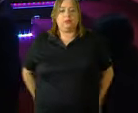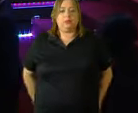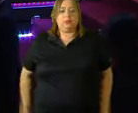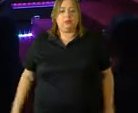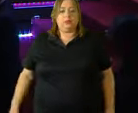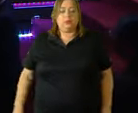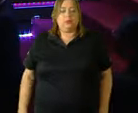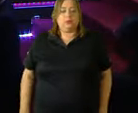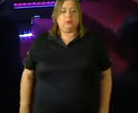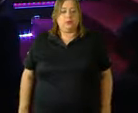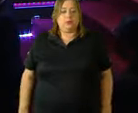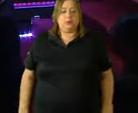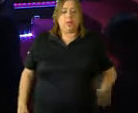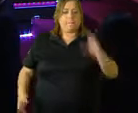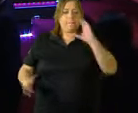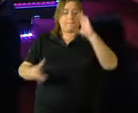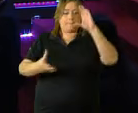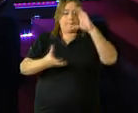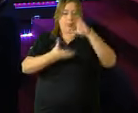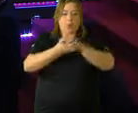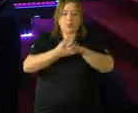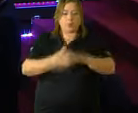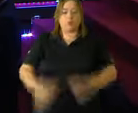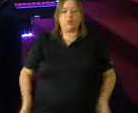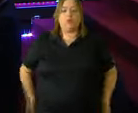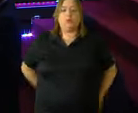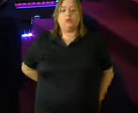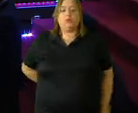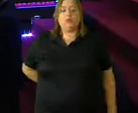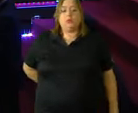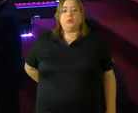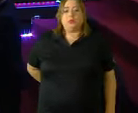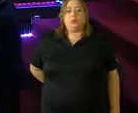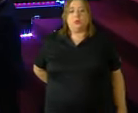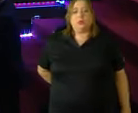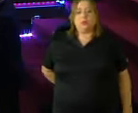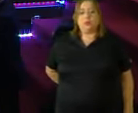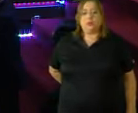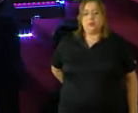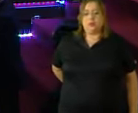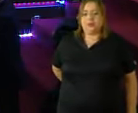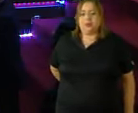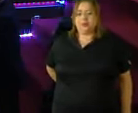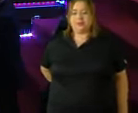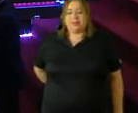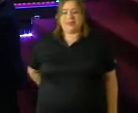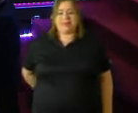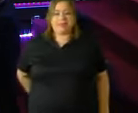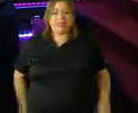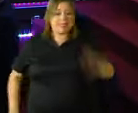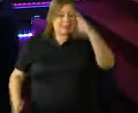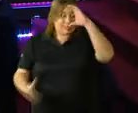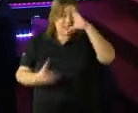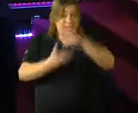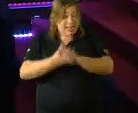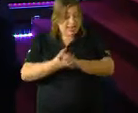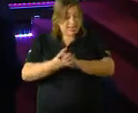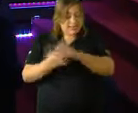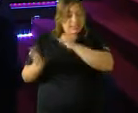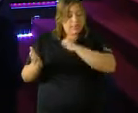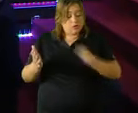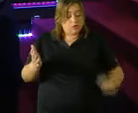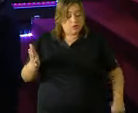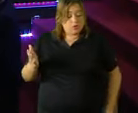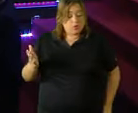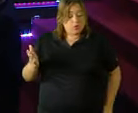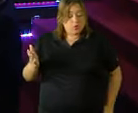Comadre, compadre, tu esposo, mira para allá. Mira para allá, hija, vino todo. Cree en el Señor Jesucristo, serás salvo